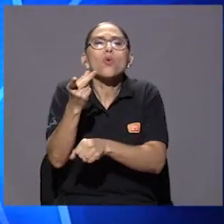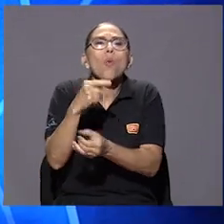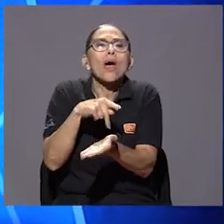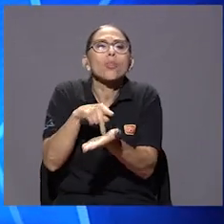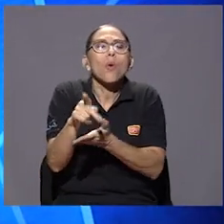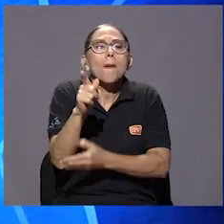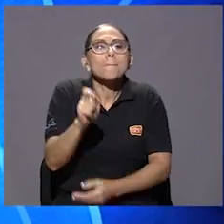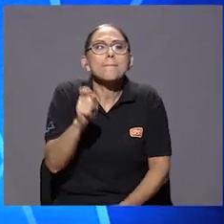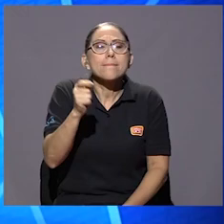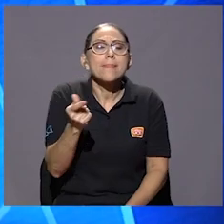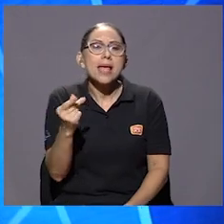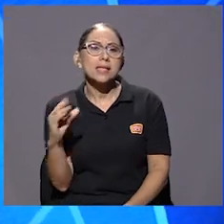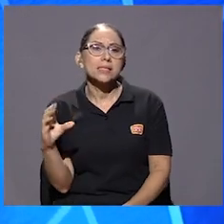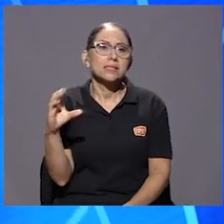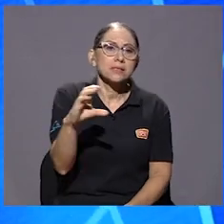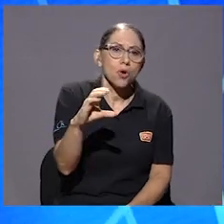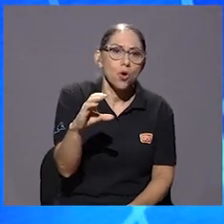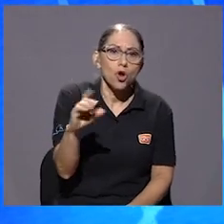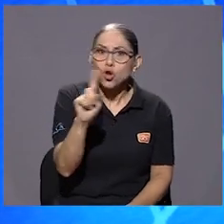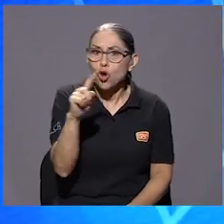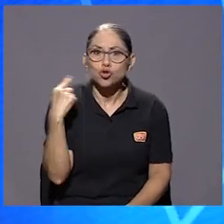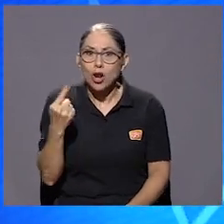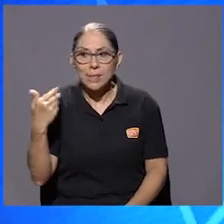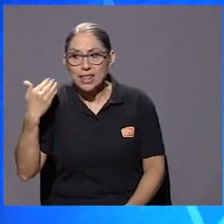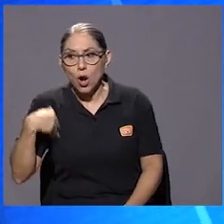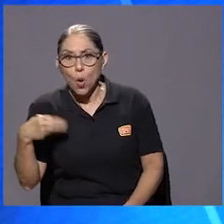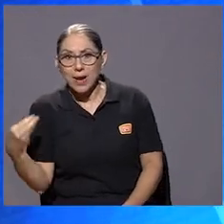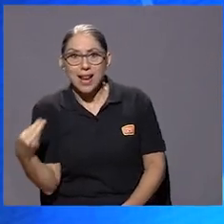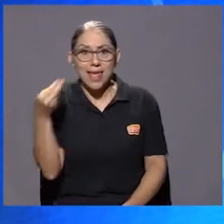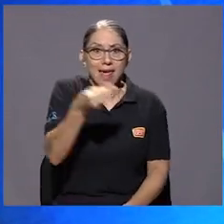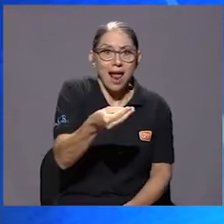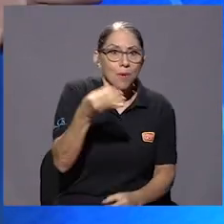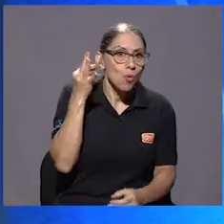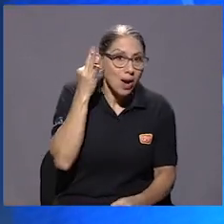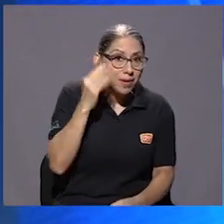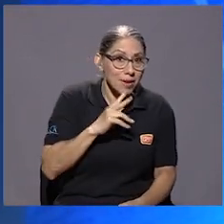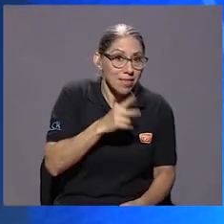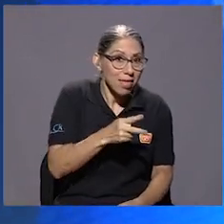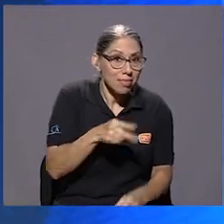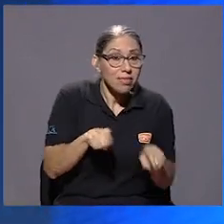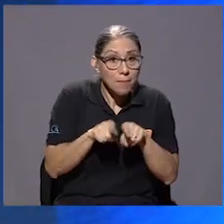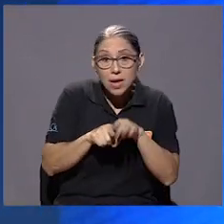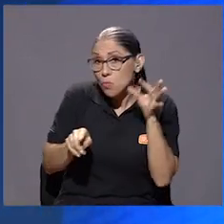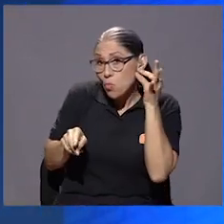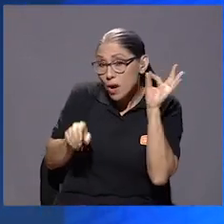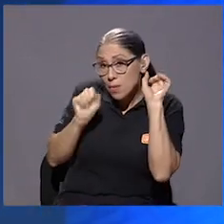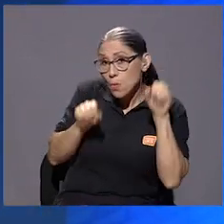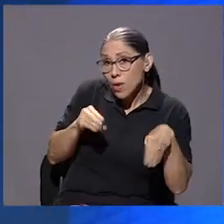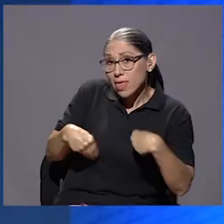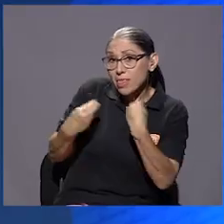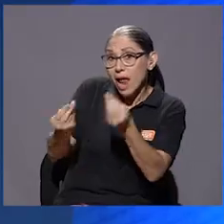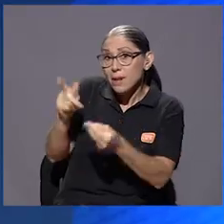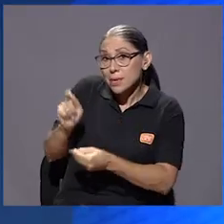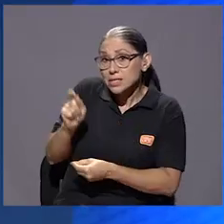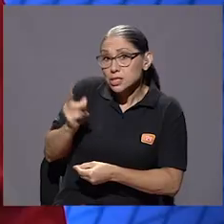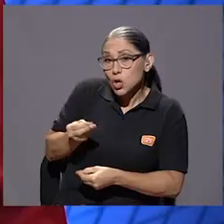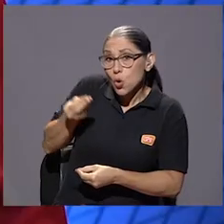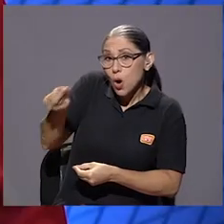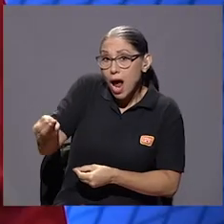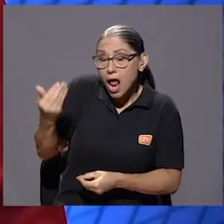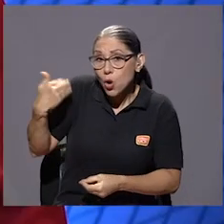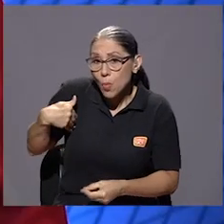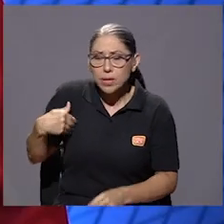pensiones, que no necesariamente tiene que ser del hombre hacia la mujer, ¿verdad? Puede ser de la mujer hacia el hombre. Por supuesto, puede